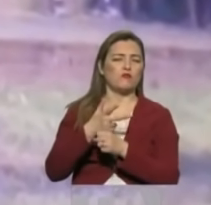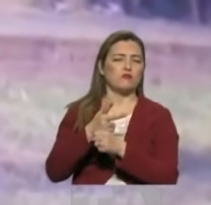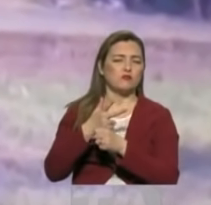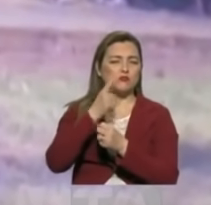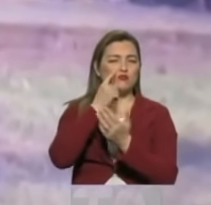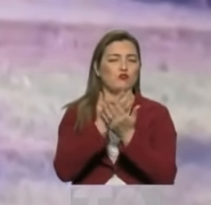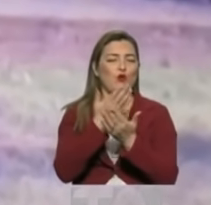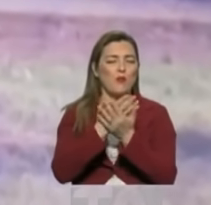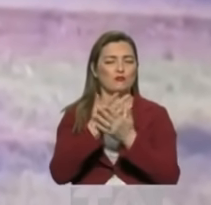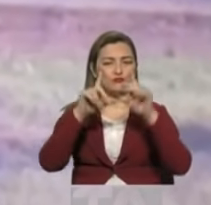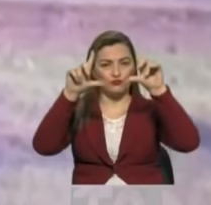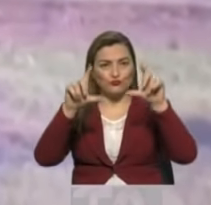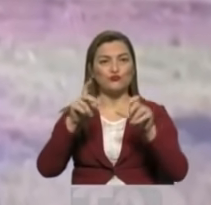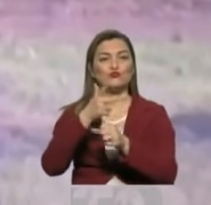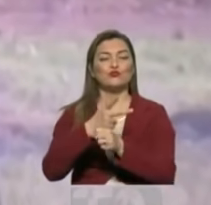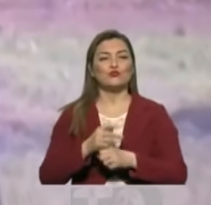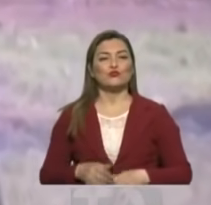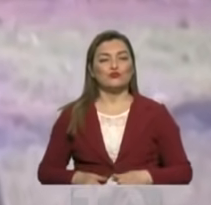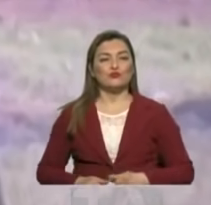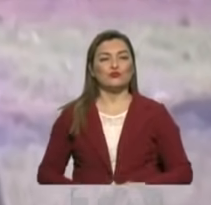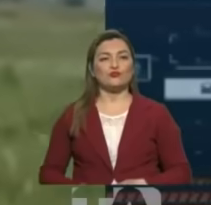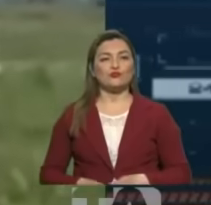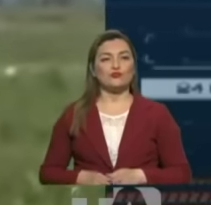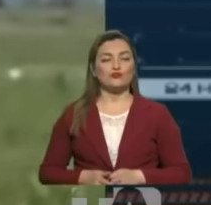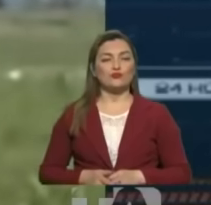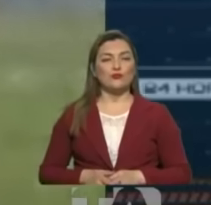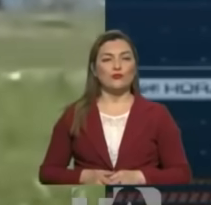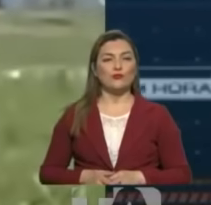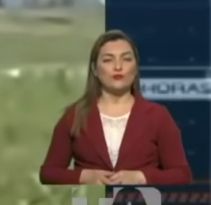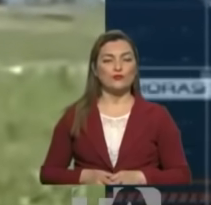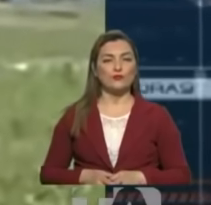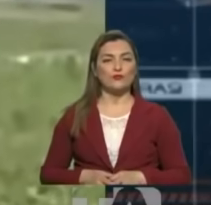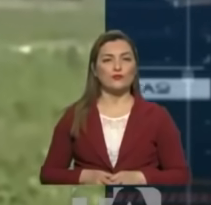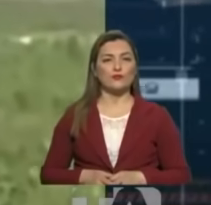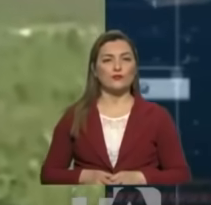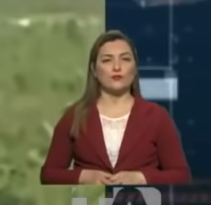en estas fotografías captadas por las cámaras de seguridad.